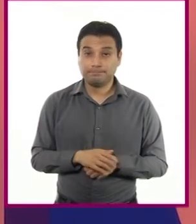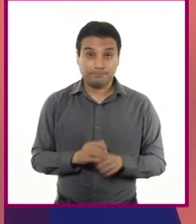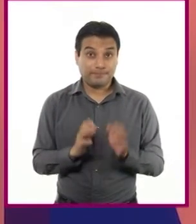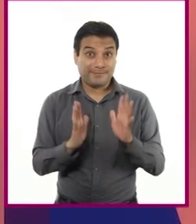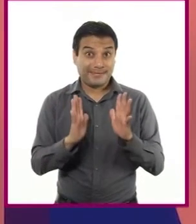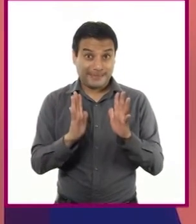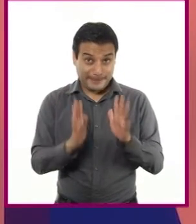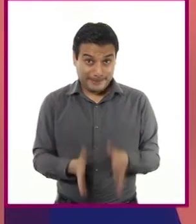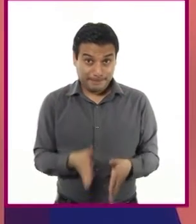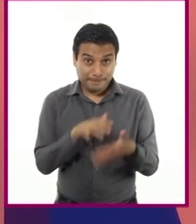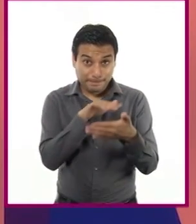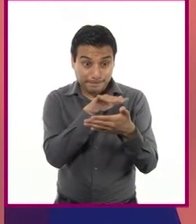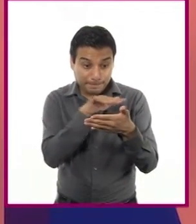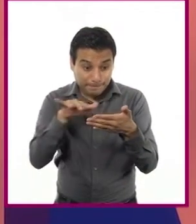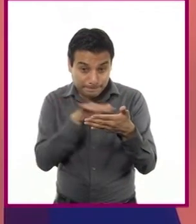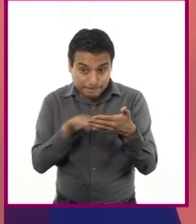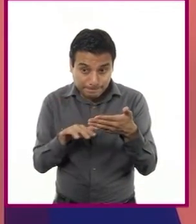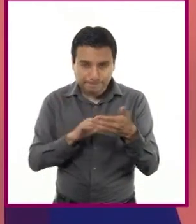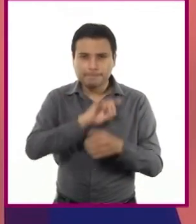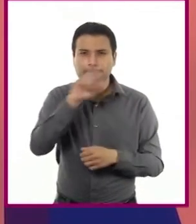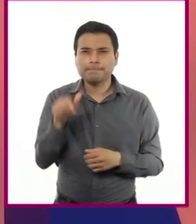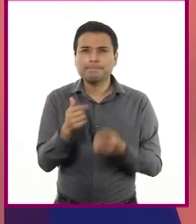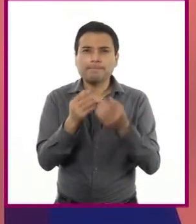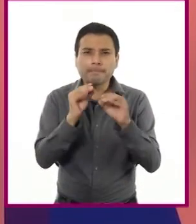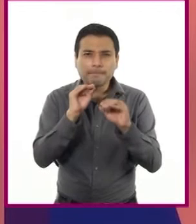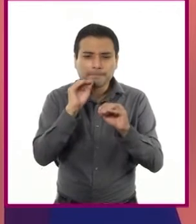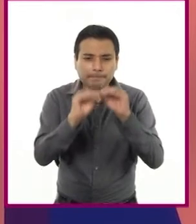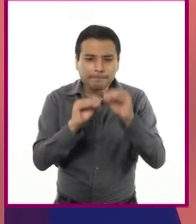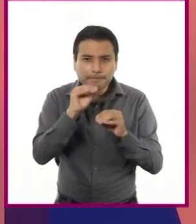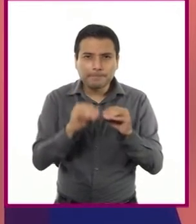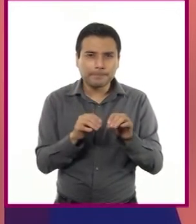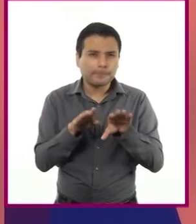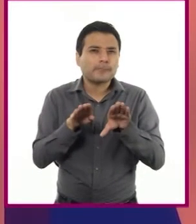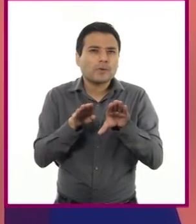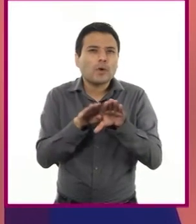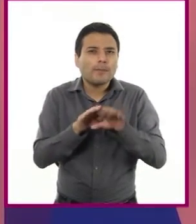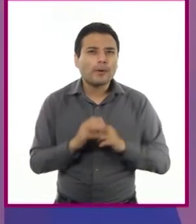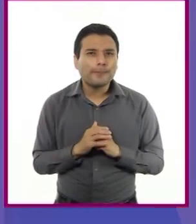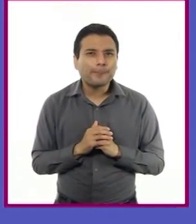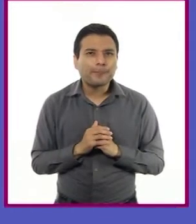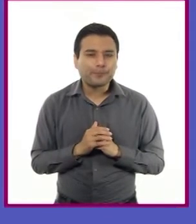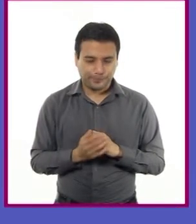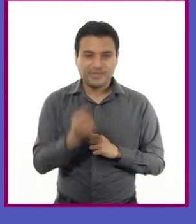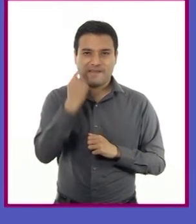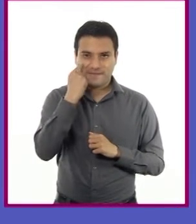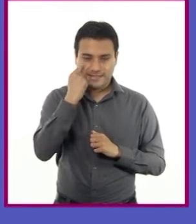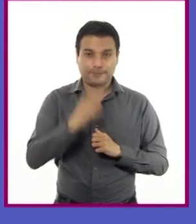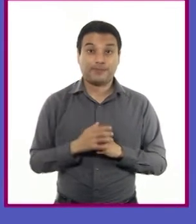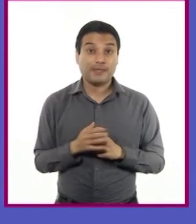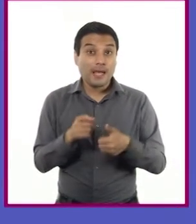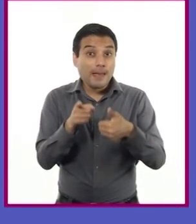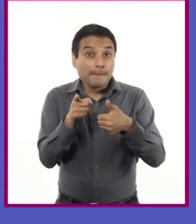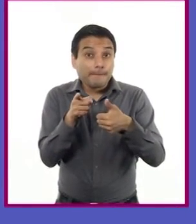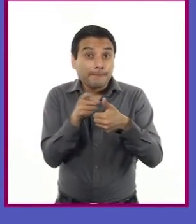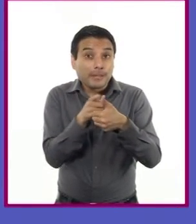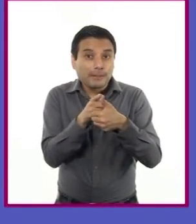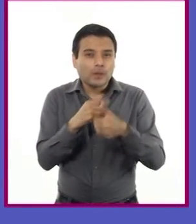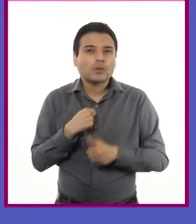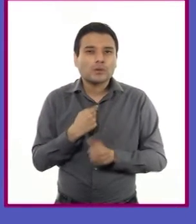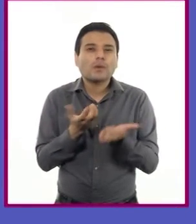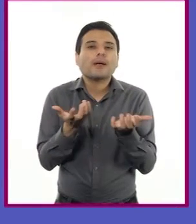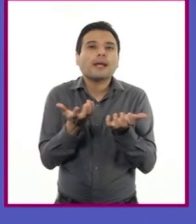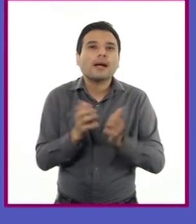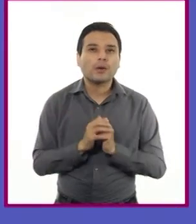lectura, veamos cómo seguir avanzando para elaborar nuestro mapa. Lo primero que debemos